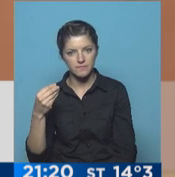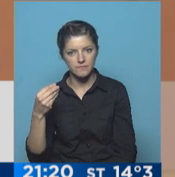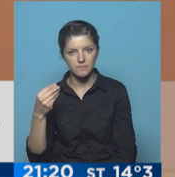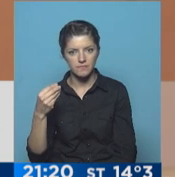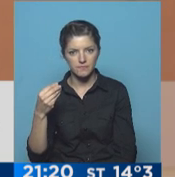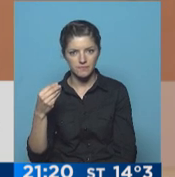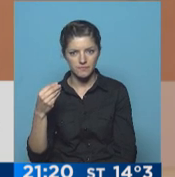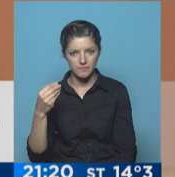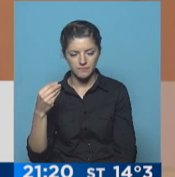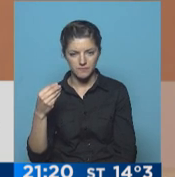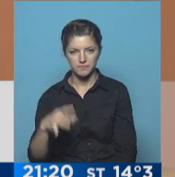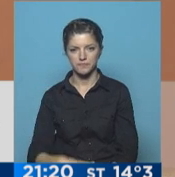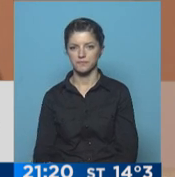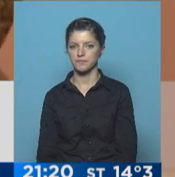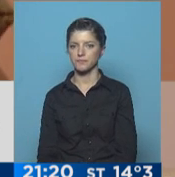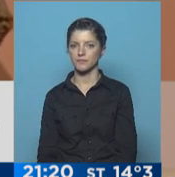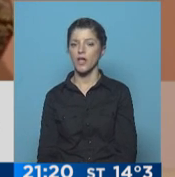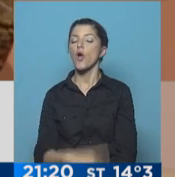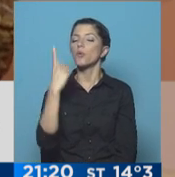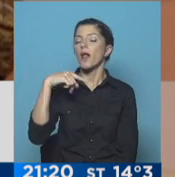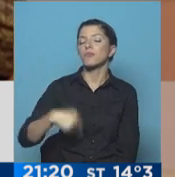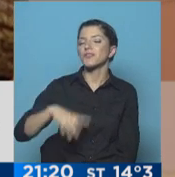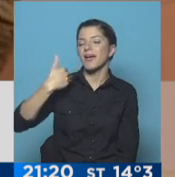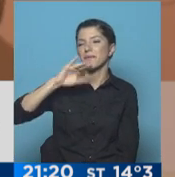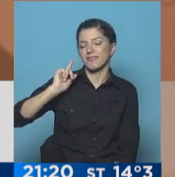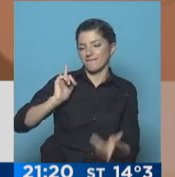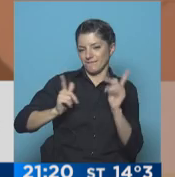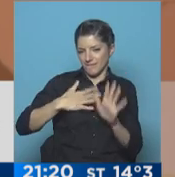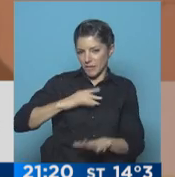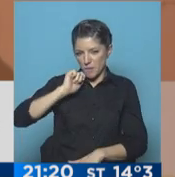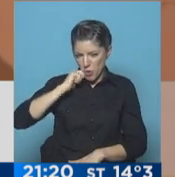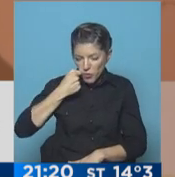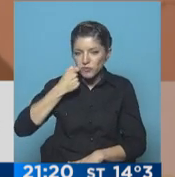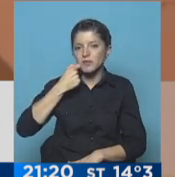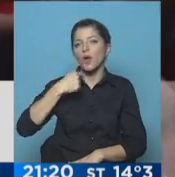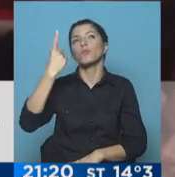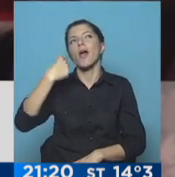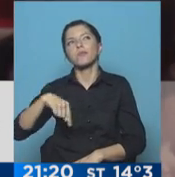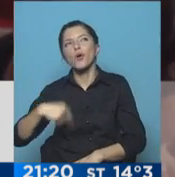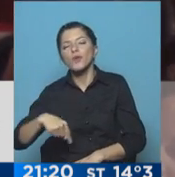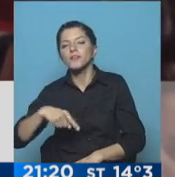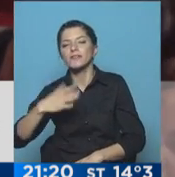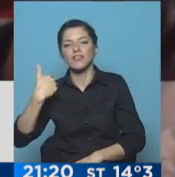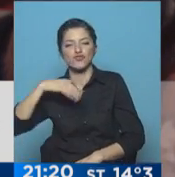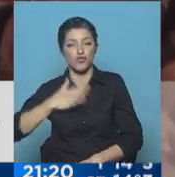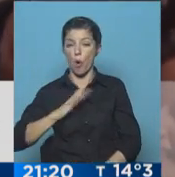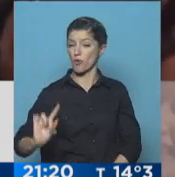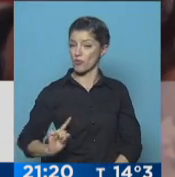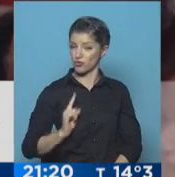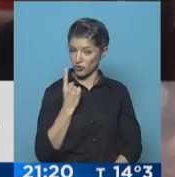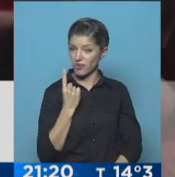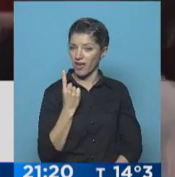De una de las cosas que más disfruto, una de las cosas de las que estoy más